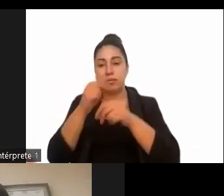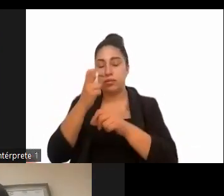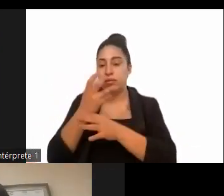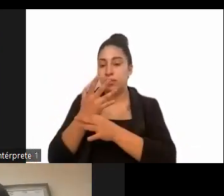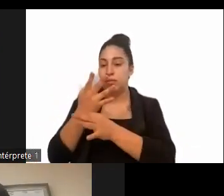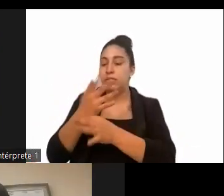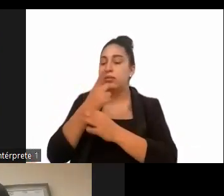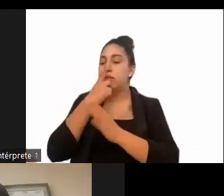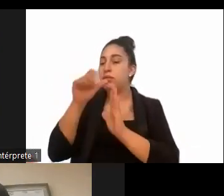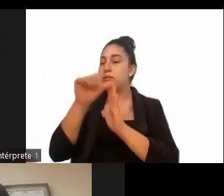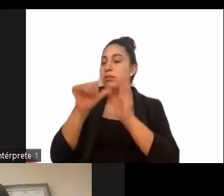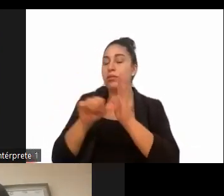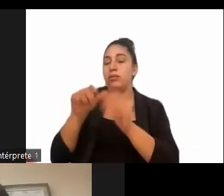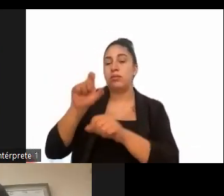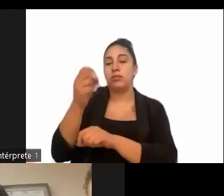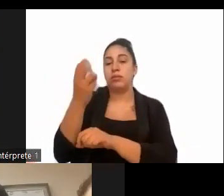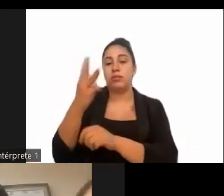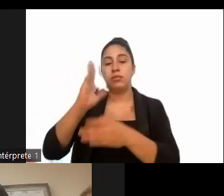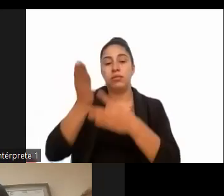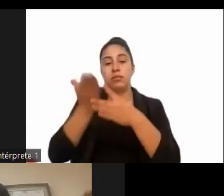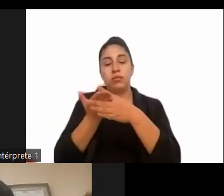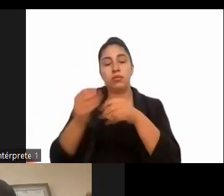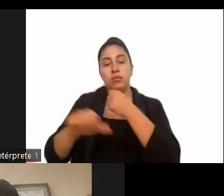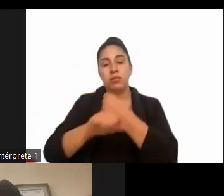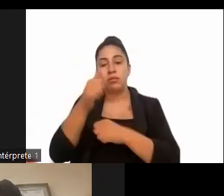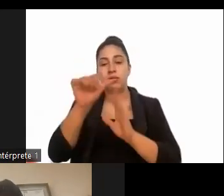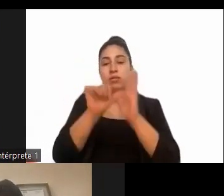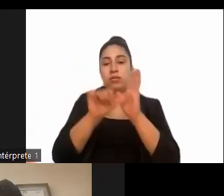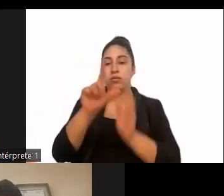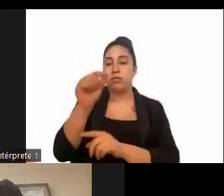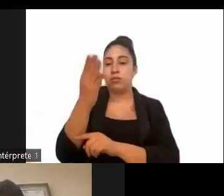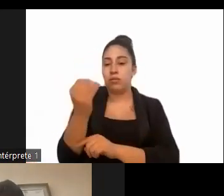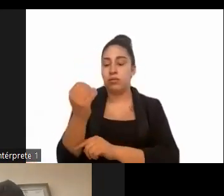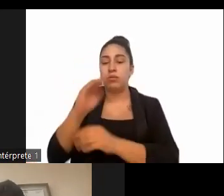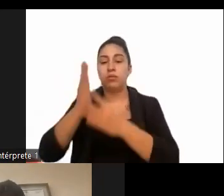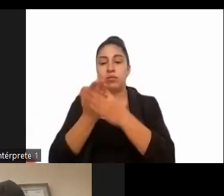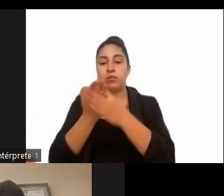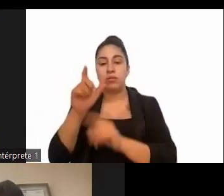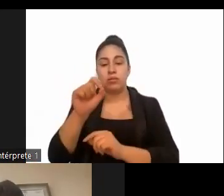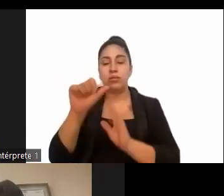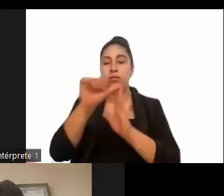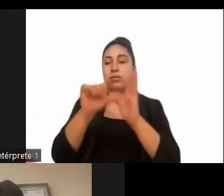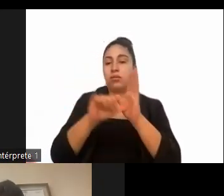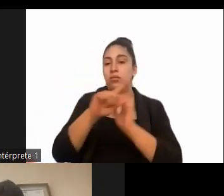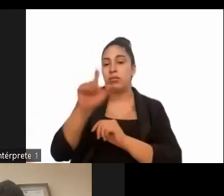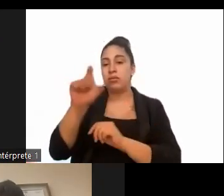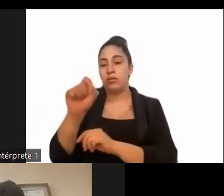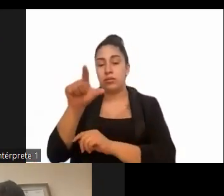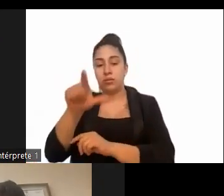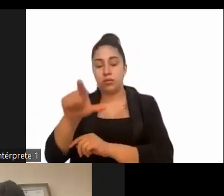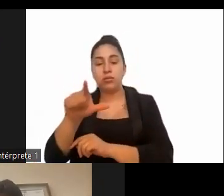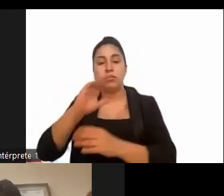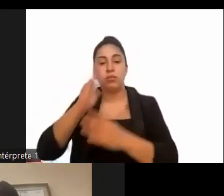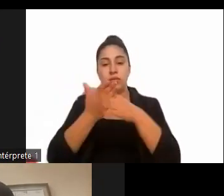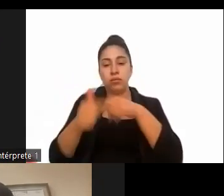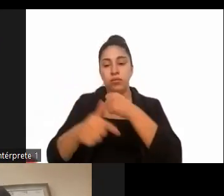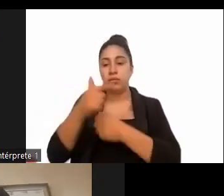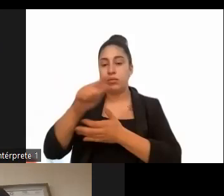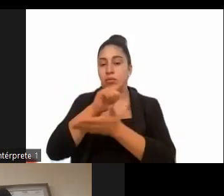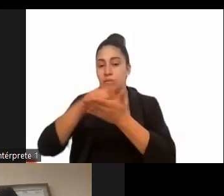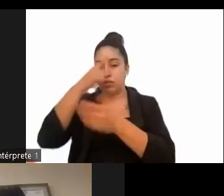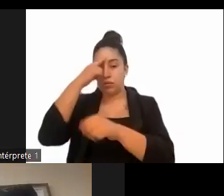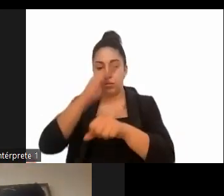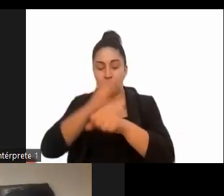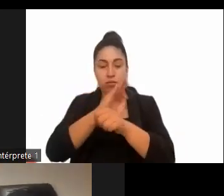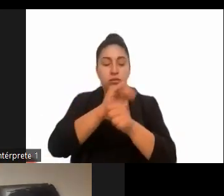los artículos 23, fracciones 11, 79, fracción 20 y 127, fracción 12, de la Ley de Protección de Datos